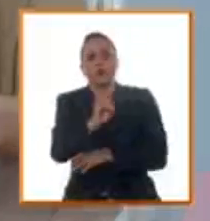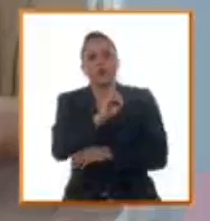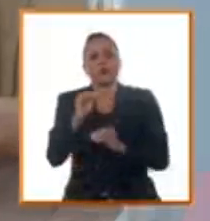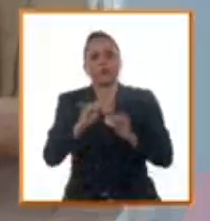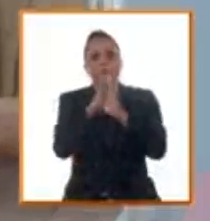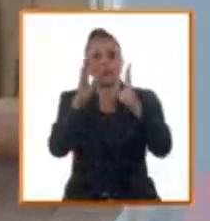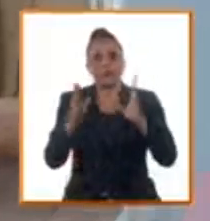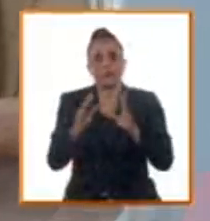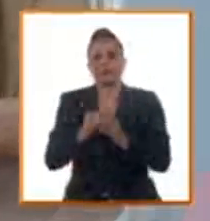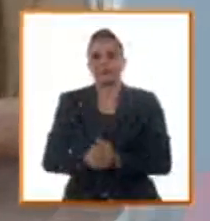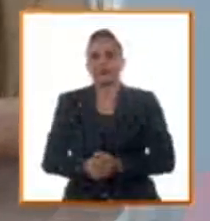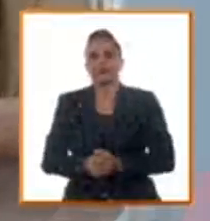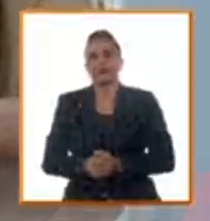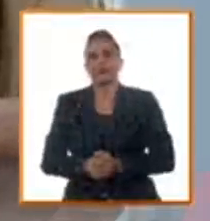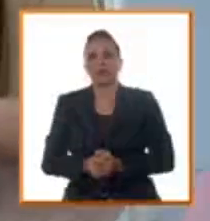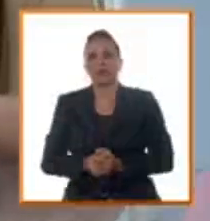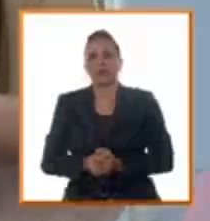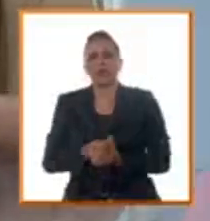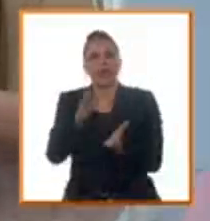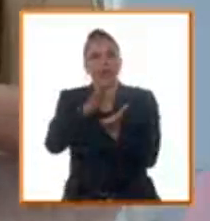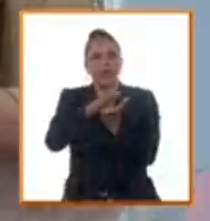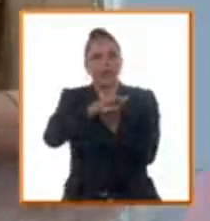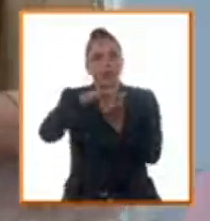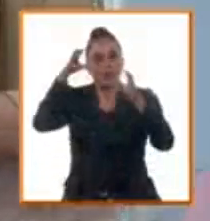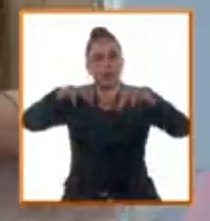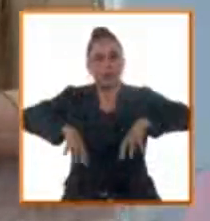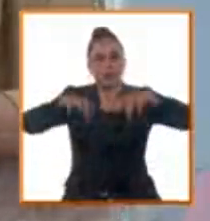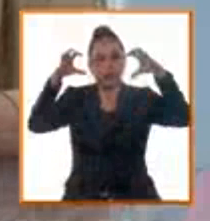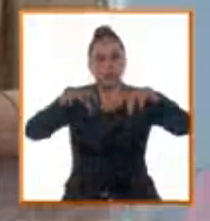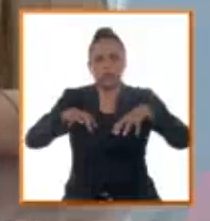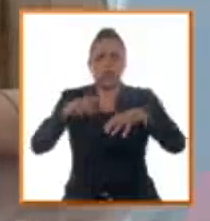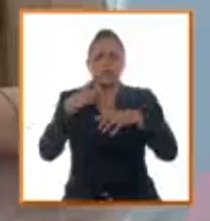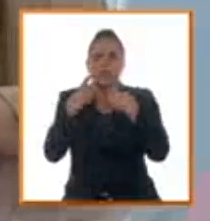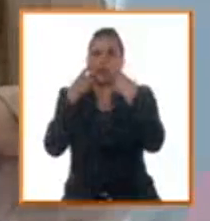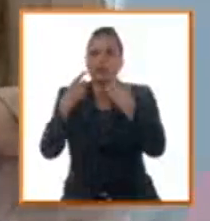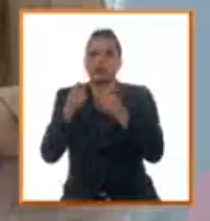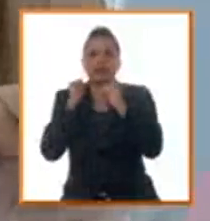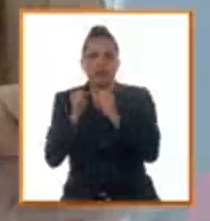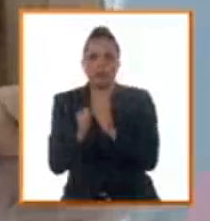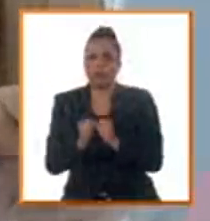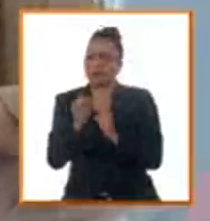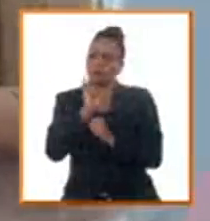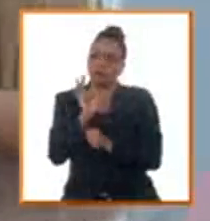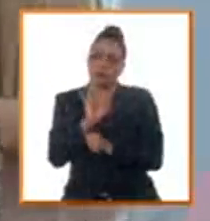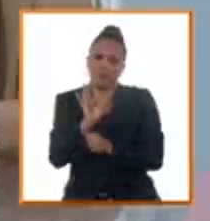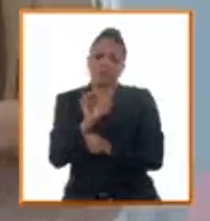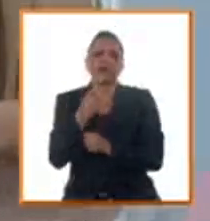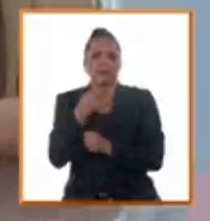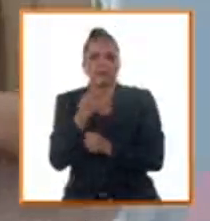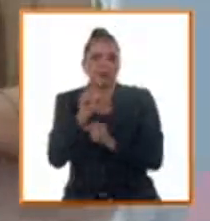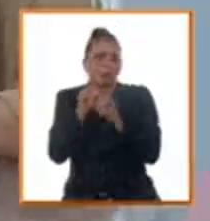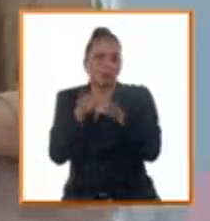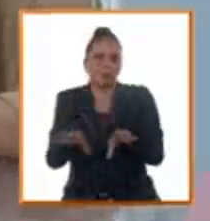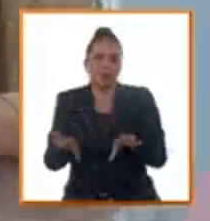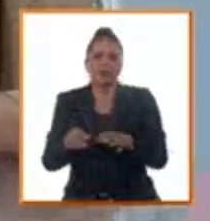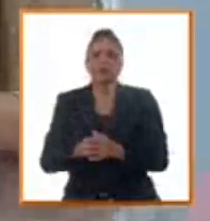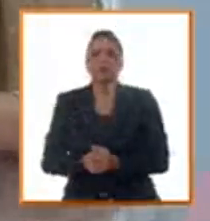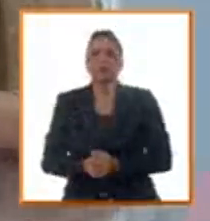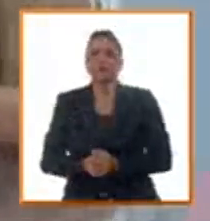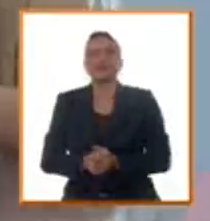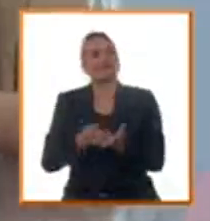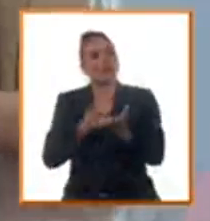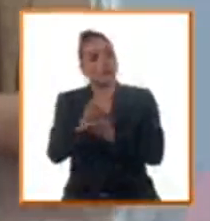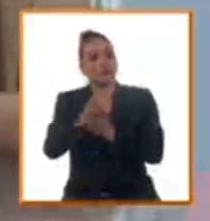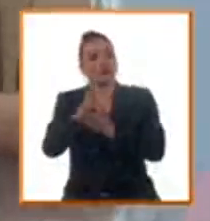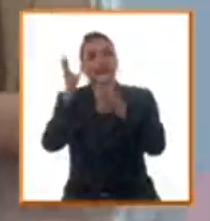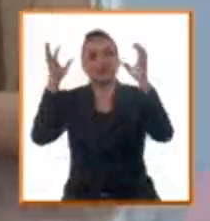Los acumulados no llegan a ser importantes, significativos, como lo que han estado ocurriendo sobre el centro y oriente del país en los últimos días, pero persiste la